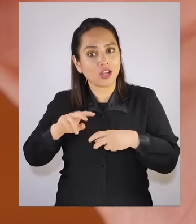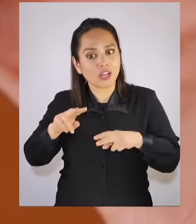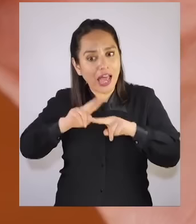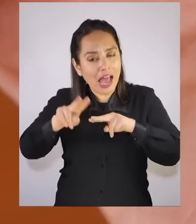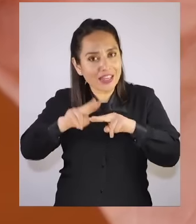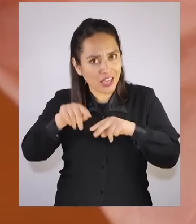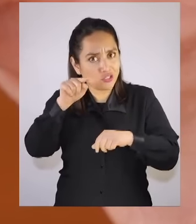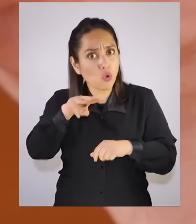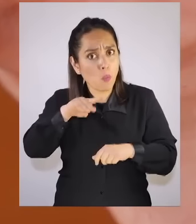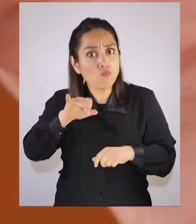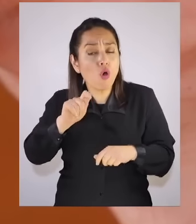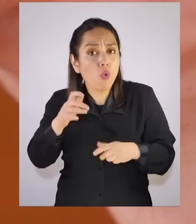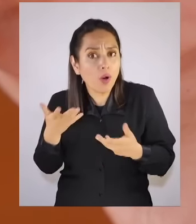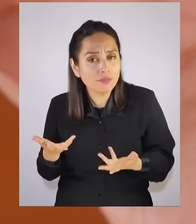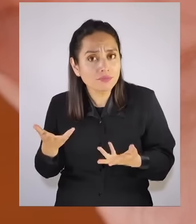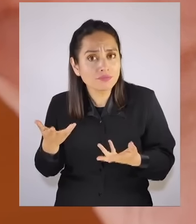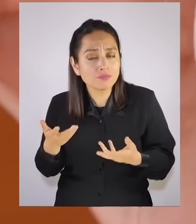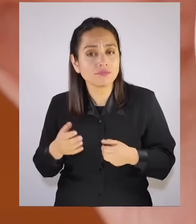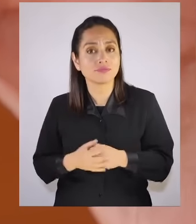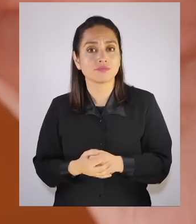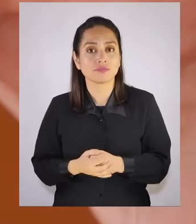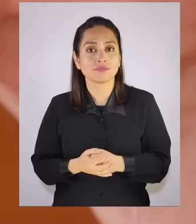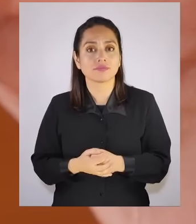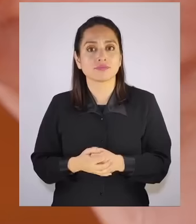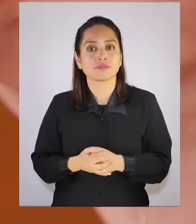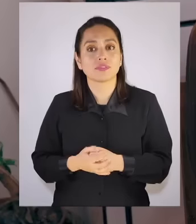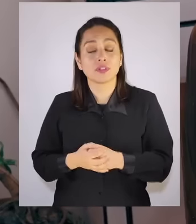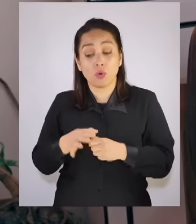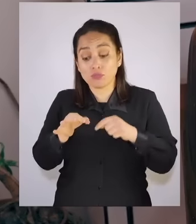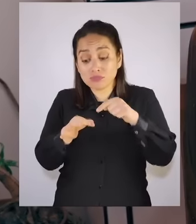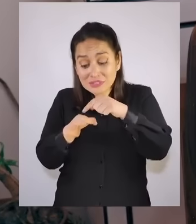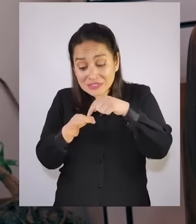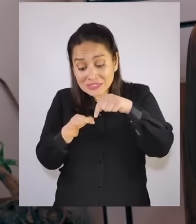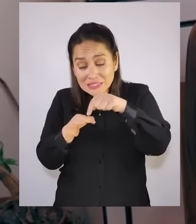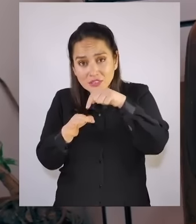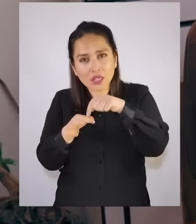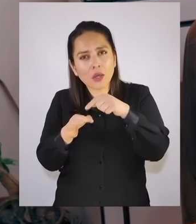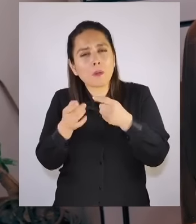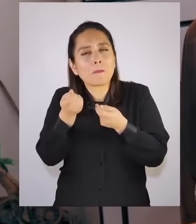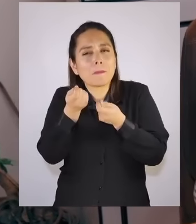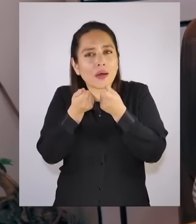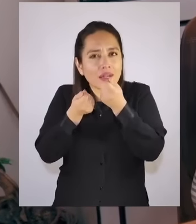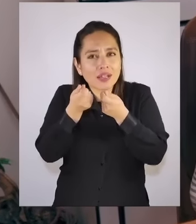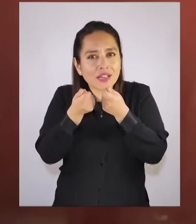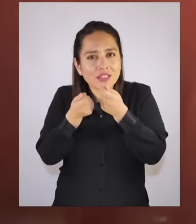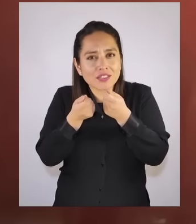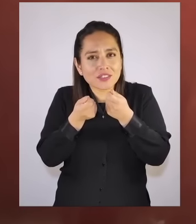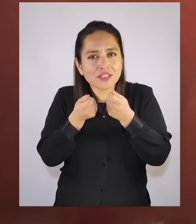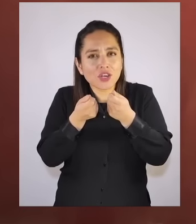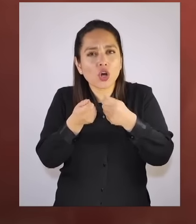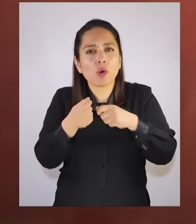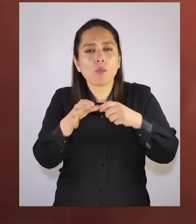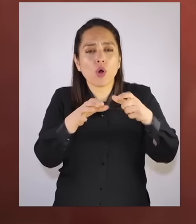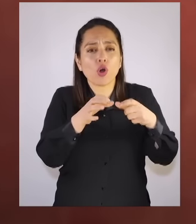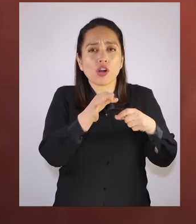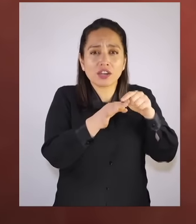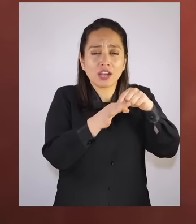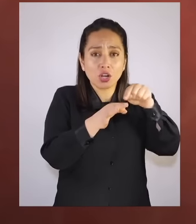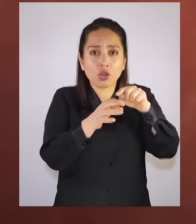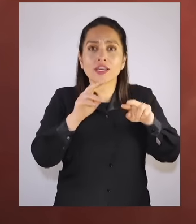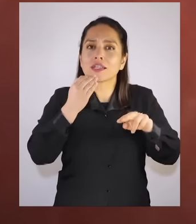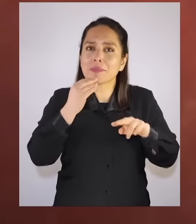él. El dial del reloj, la esfera, es muy similar a unos relojes que producía Robert